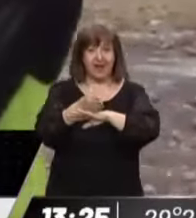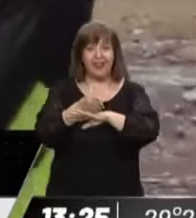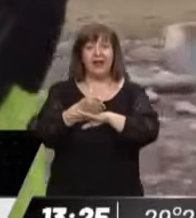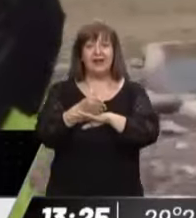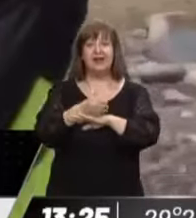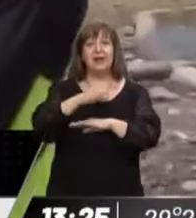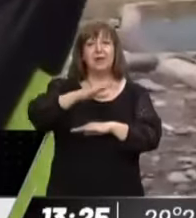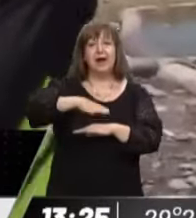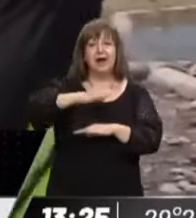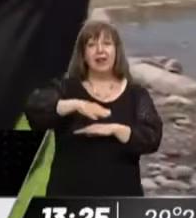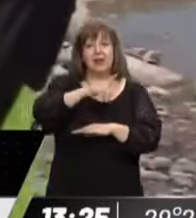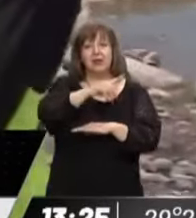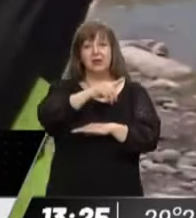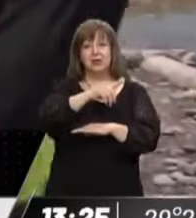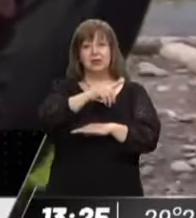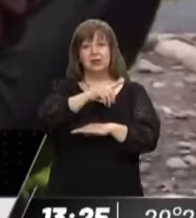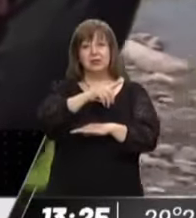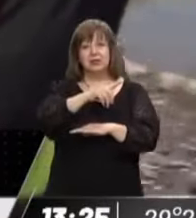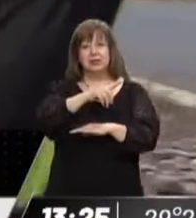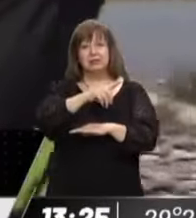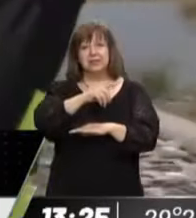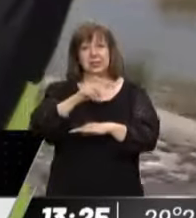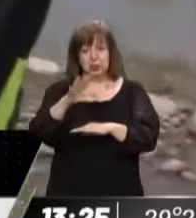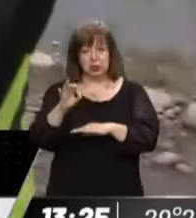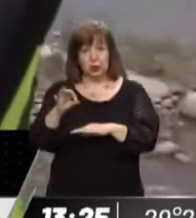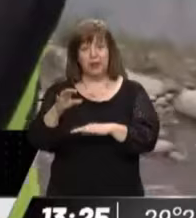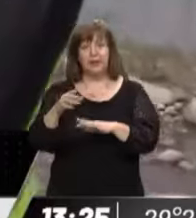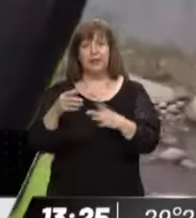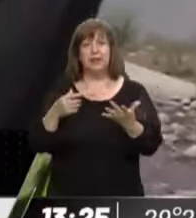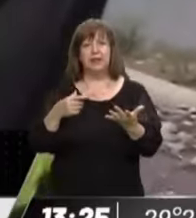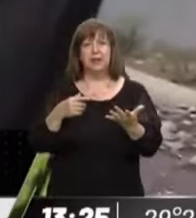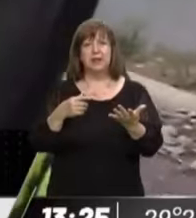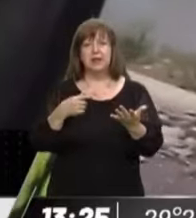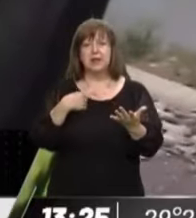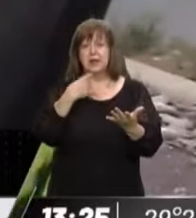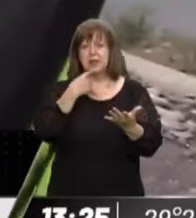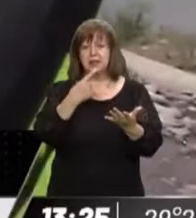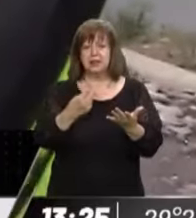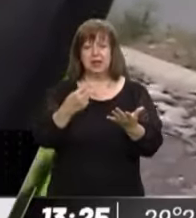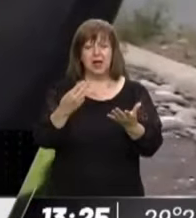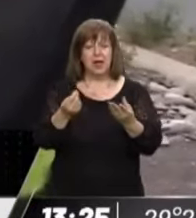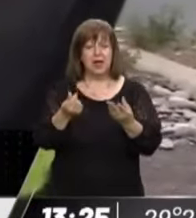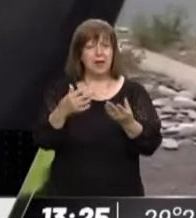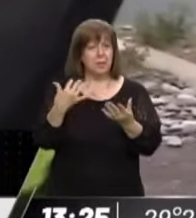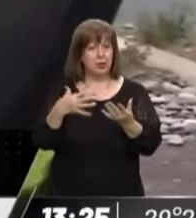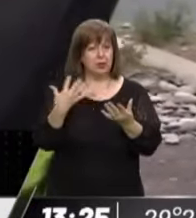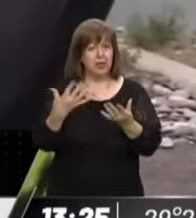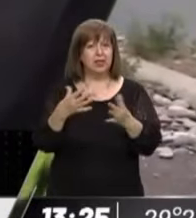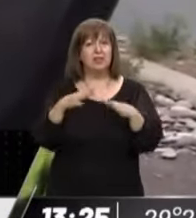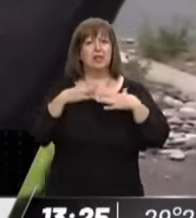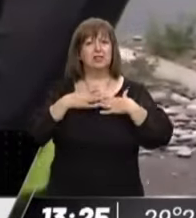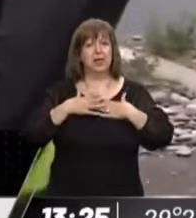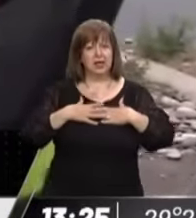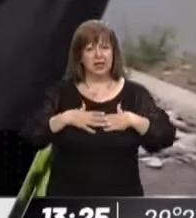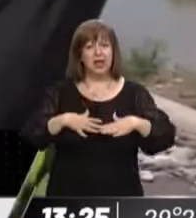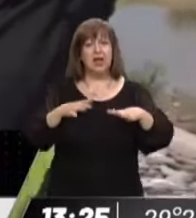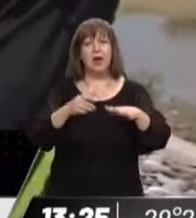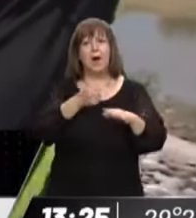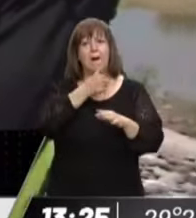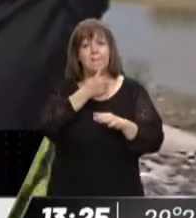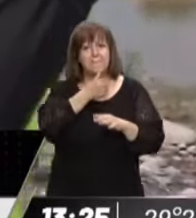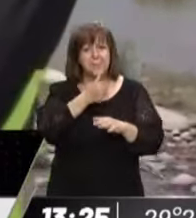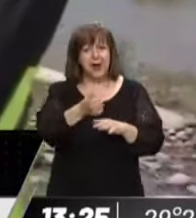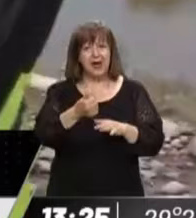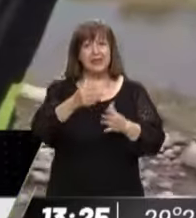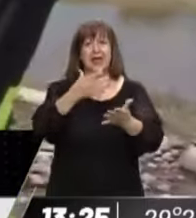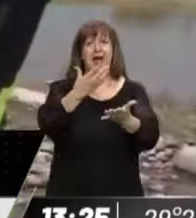eso todos salen más Sí sí sí totalmente así que por eso invitarlos es un ambiente s y un hermoso lugar tranquilo pueden venir a tomarse unos mates